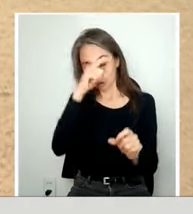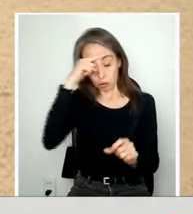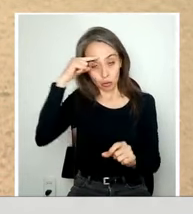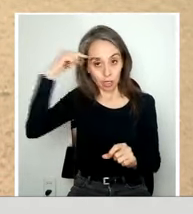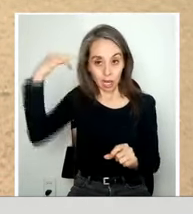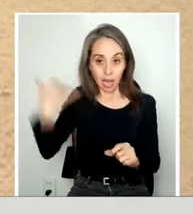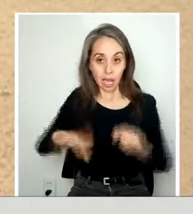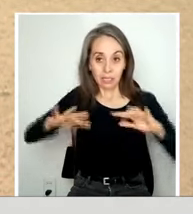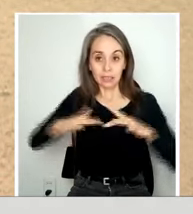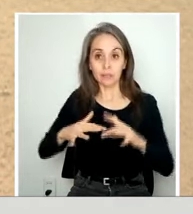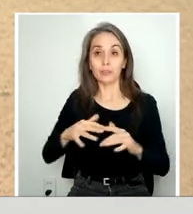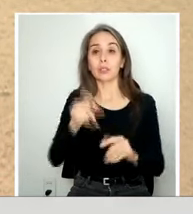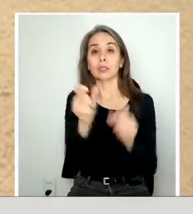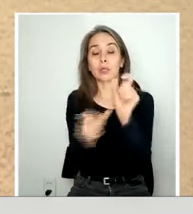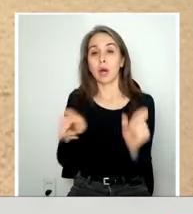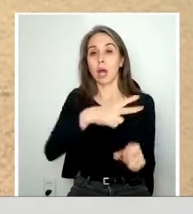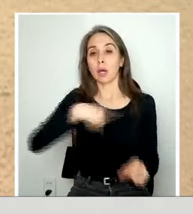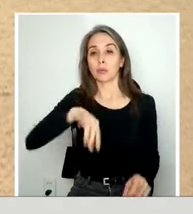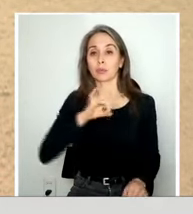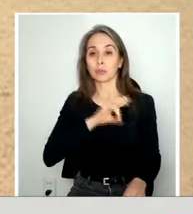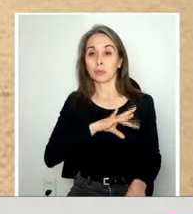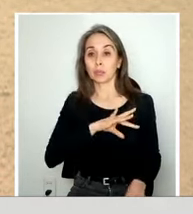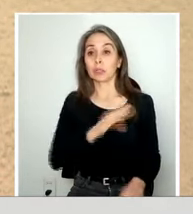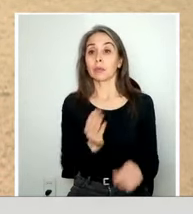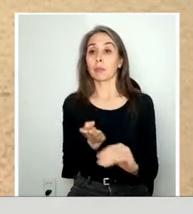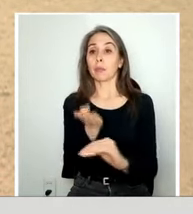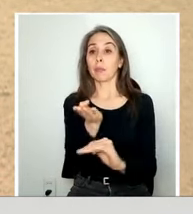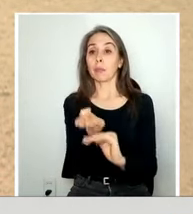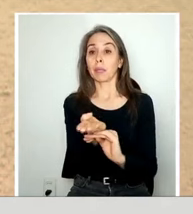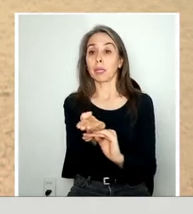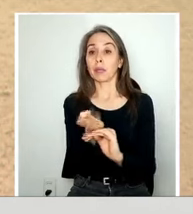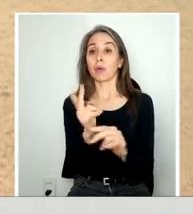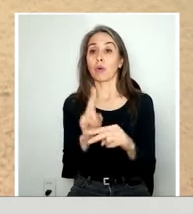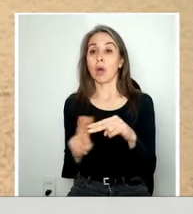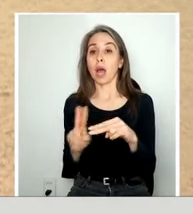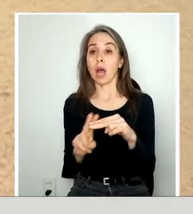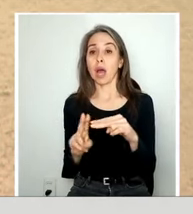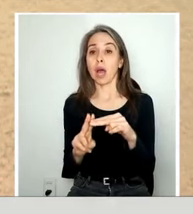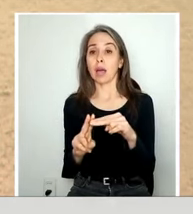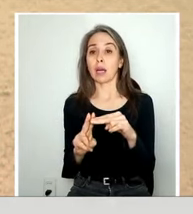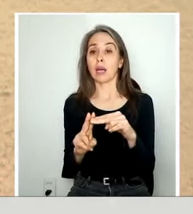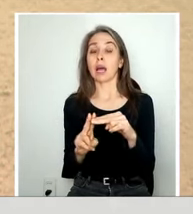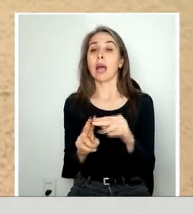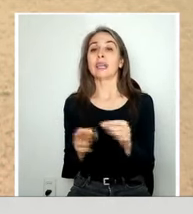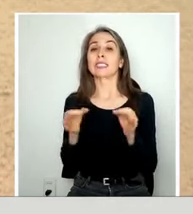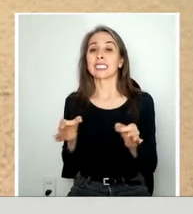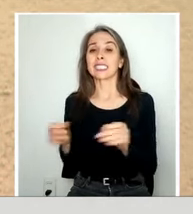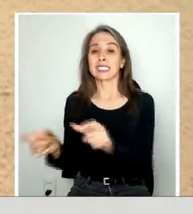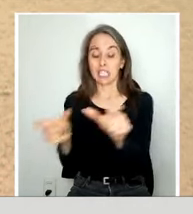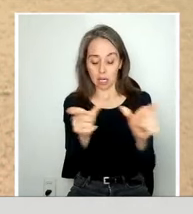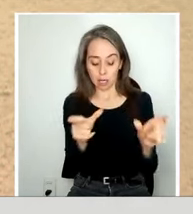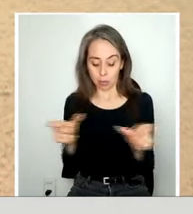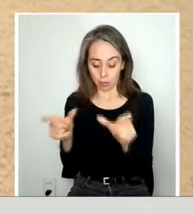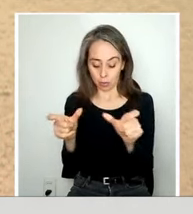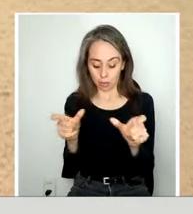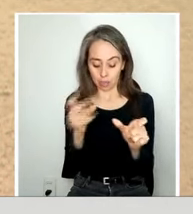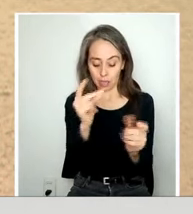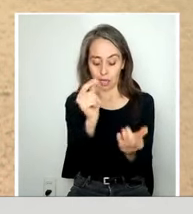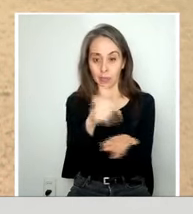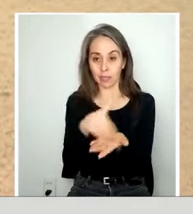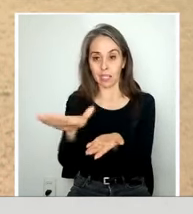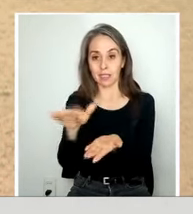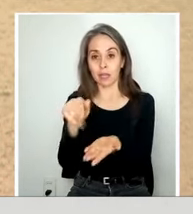nuestros compatriotas es por eso que Solicito se realicen operativos de seguridad y también de desalojo de ese sector